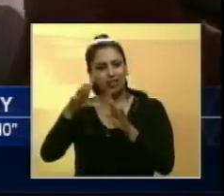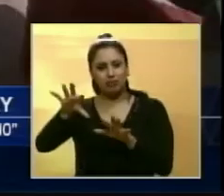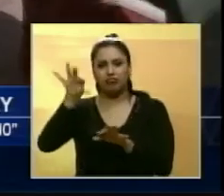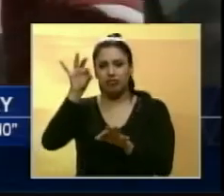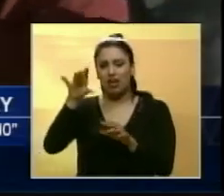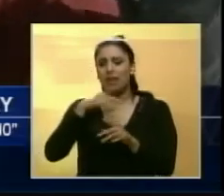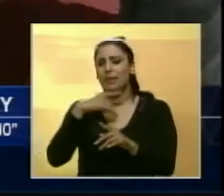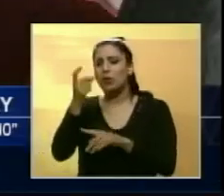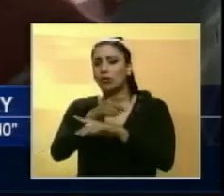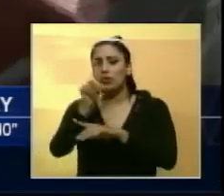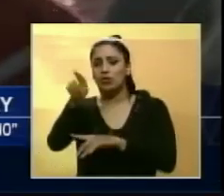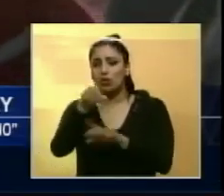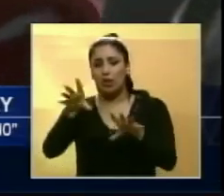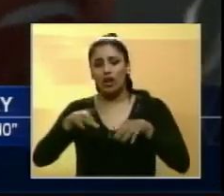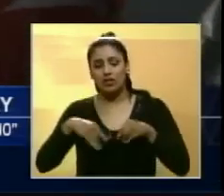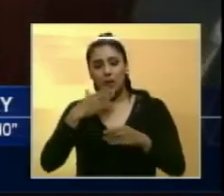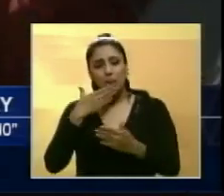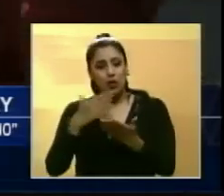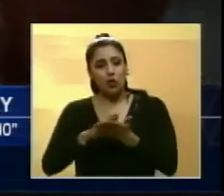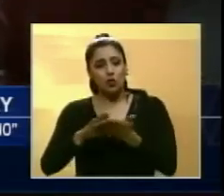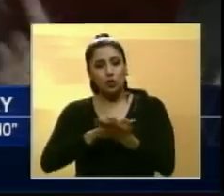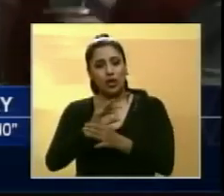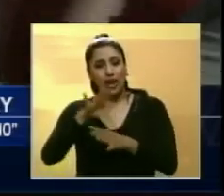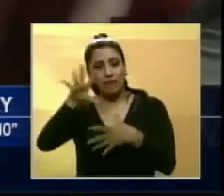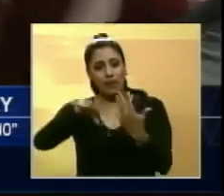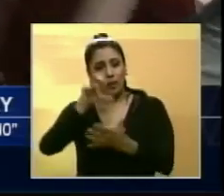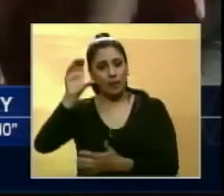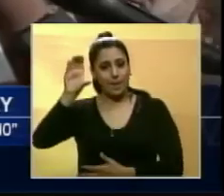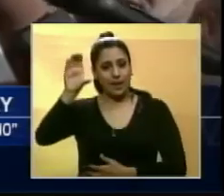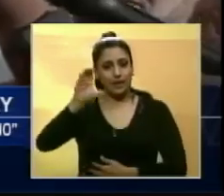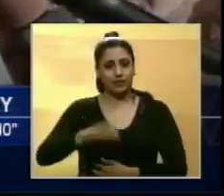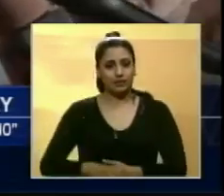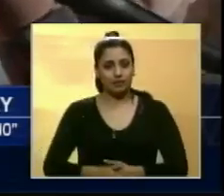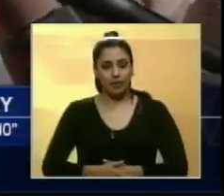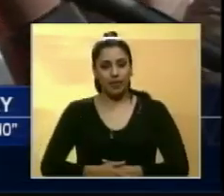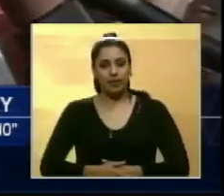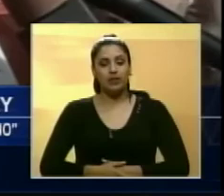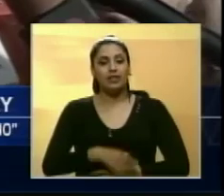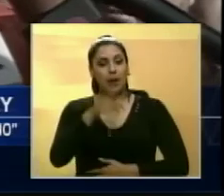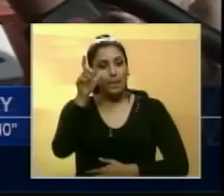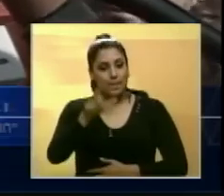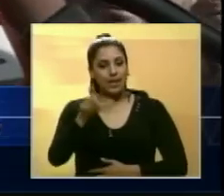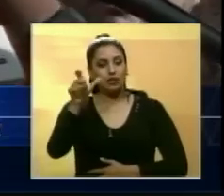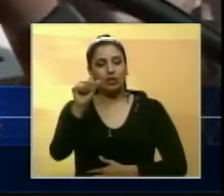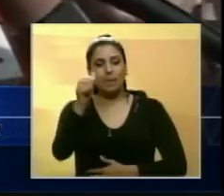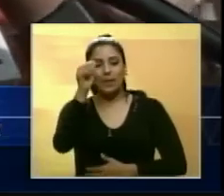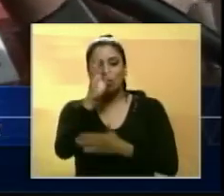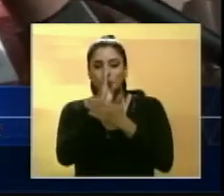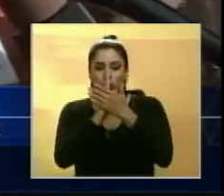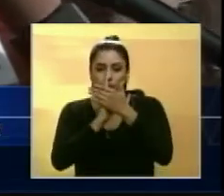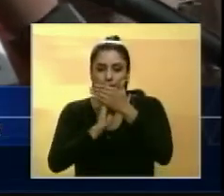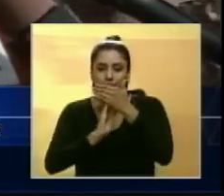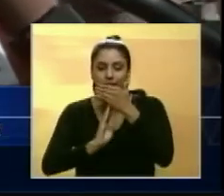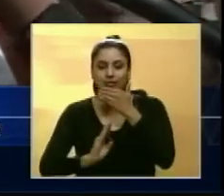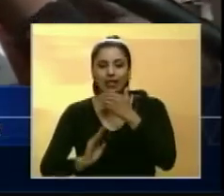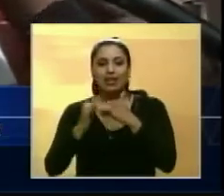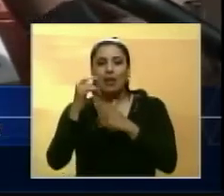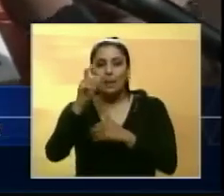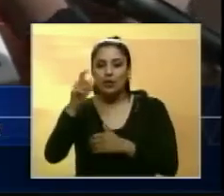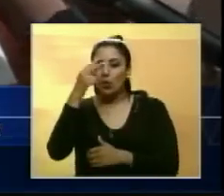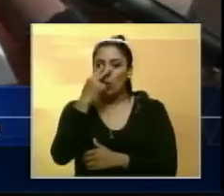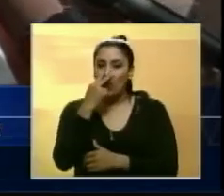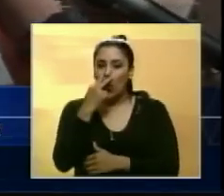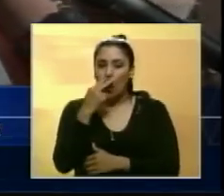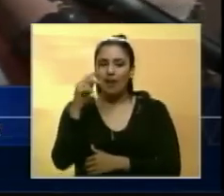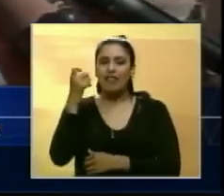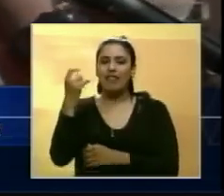elegir un gobierno que realmente solucione los graves problemas que hay en el país. Es con la gente más humilde, precisamente, los que creyeron en